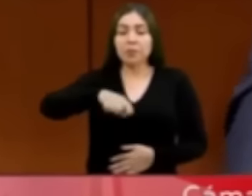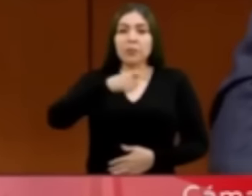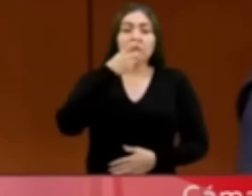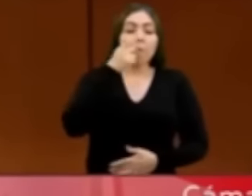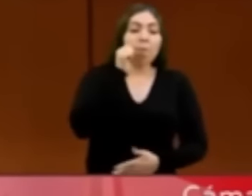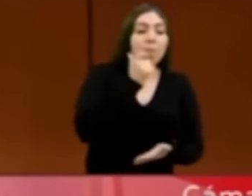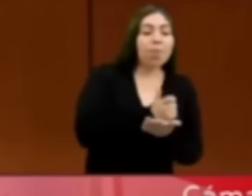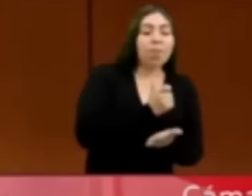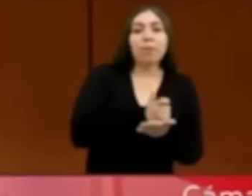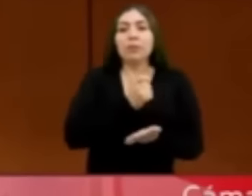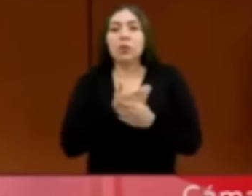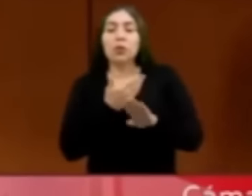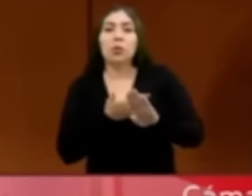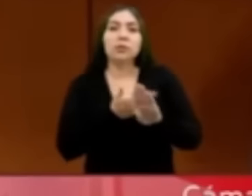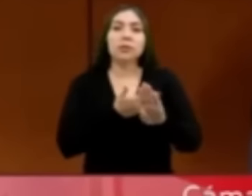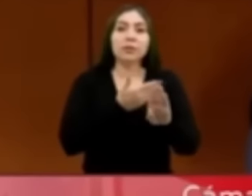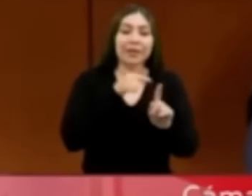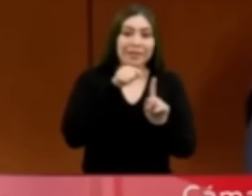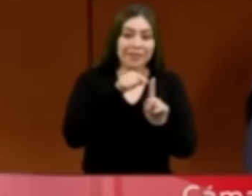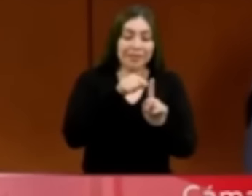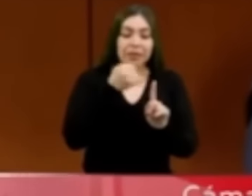su familia?